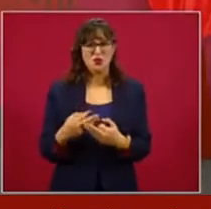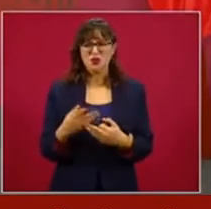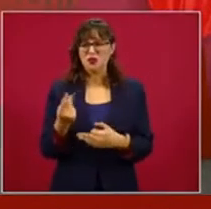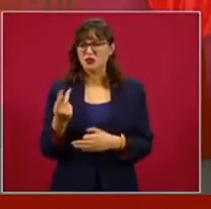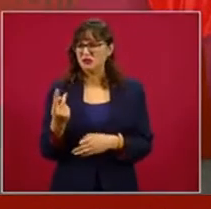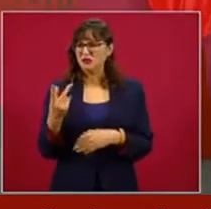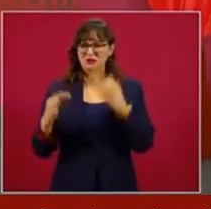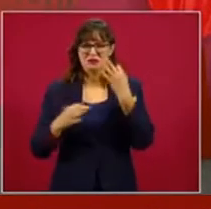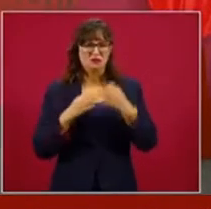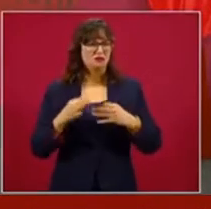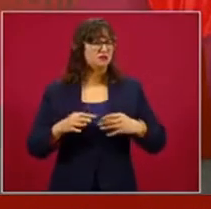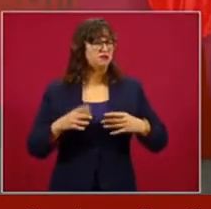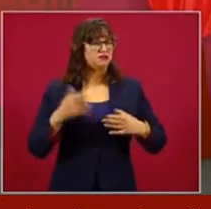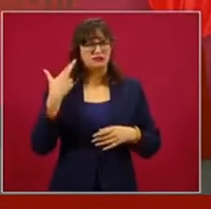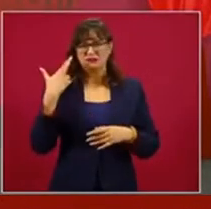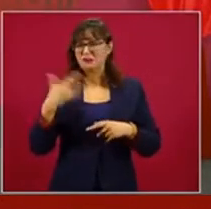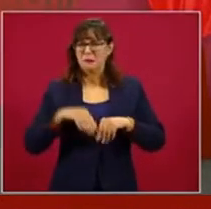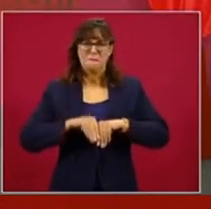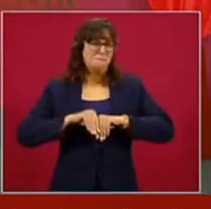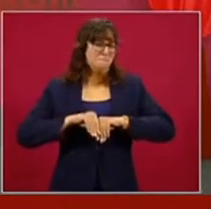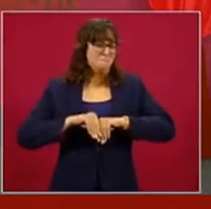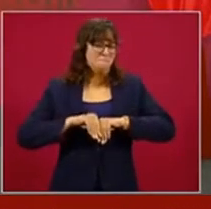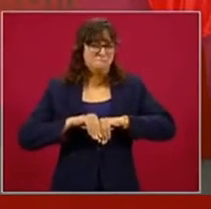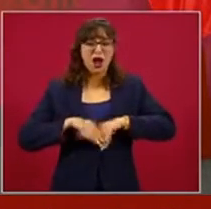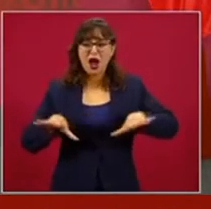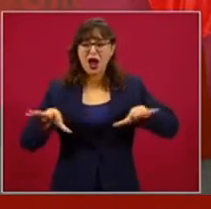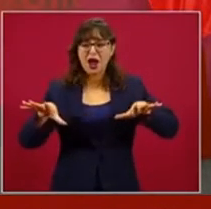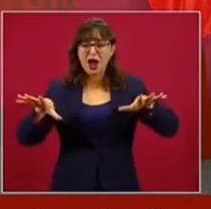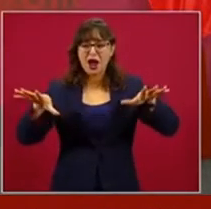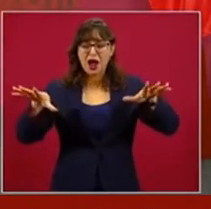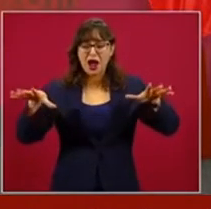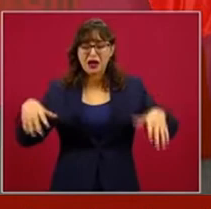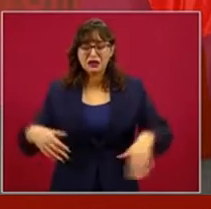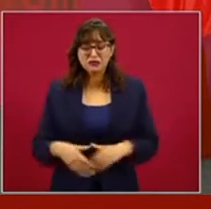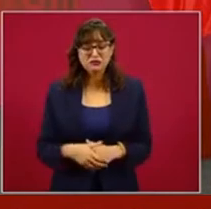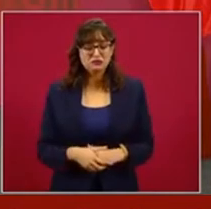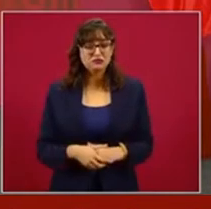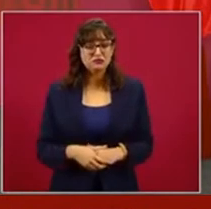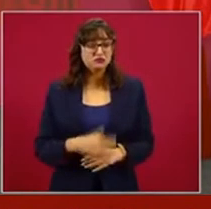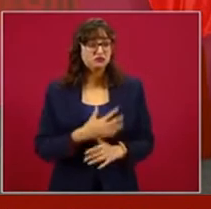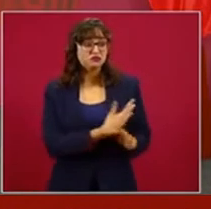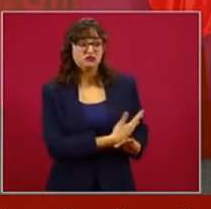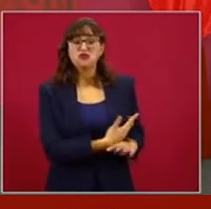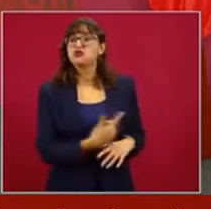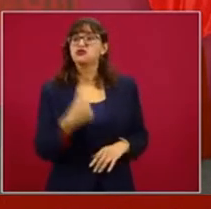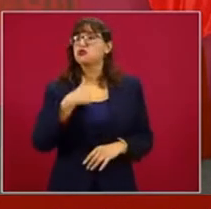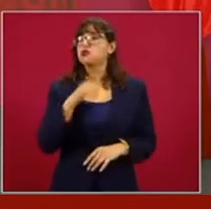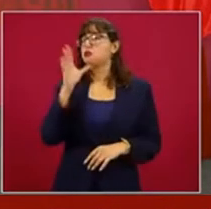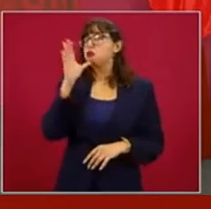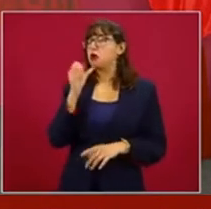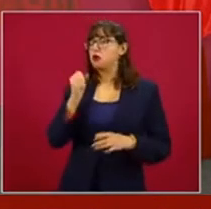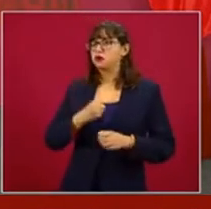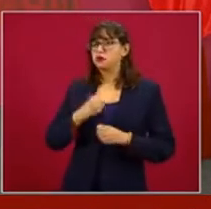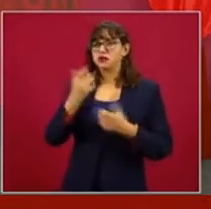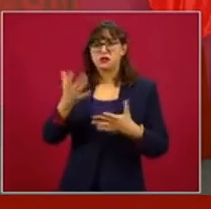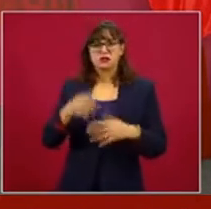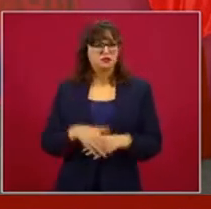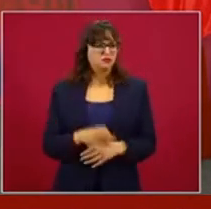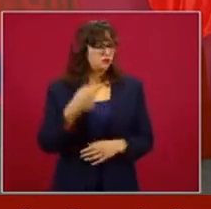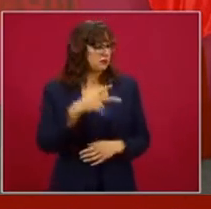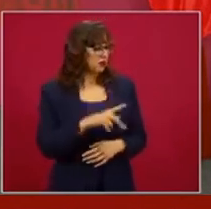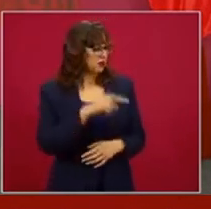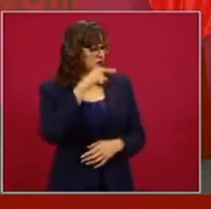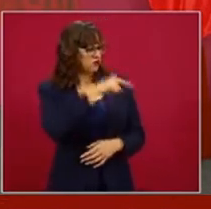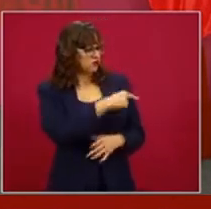en todos, y dicen que no hay libertad, en todos,